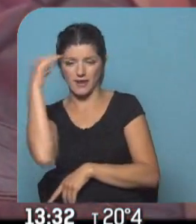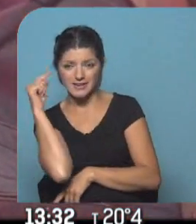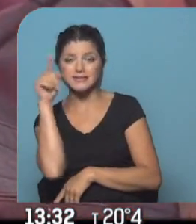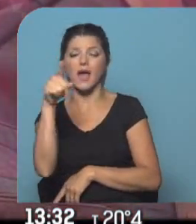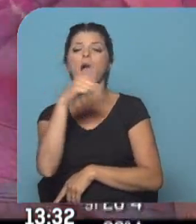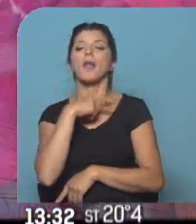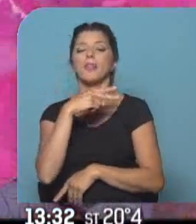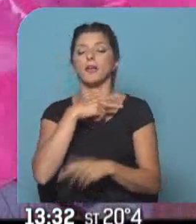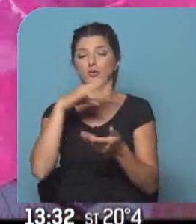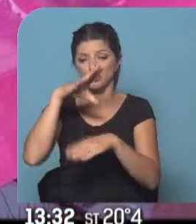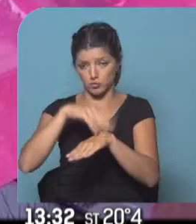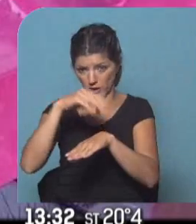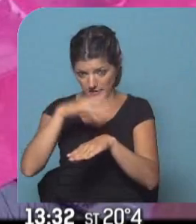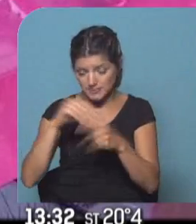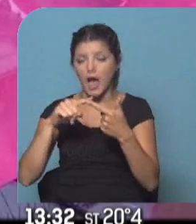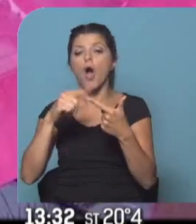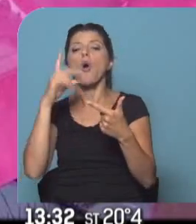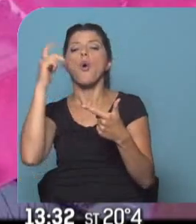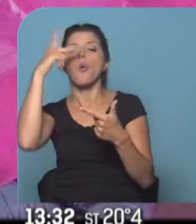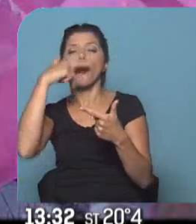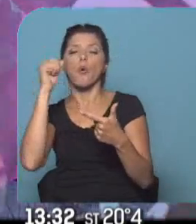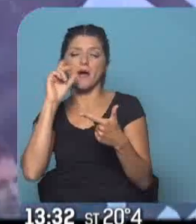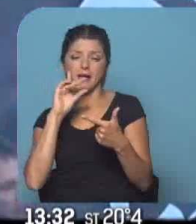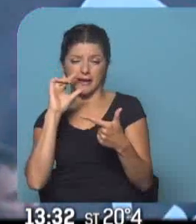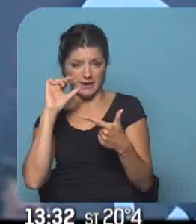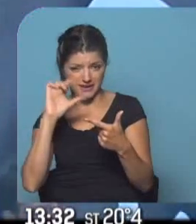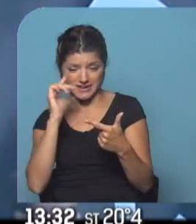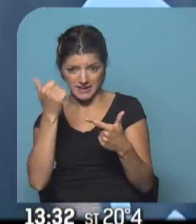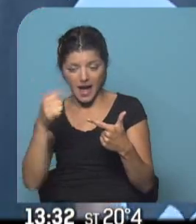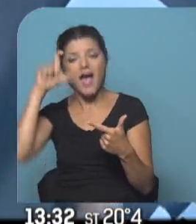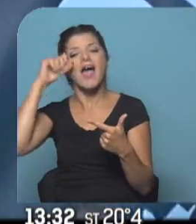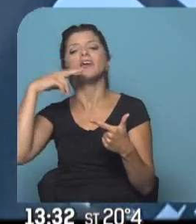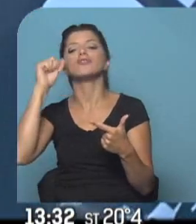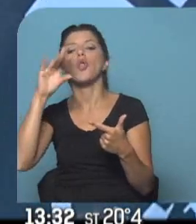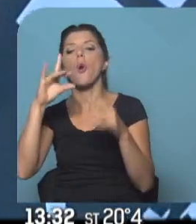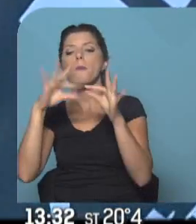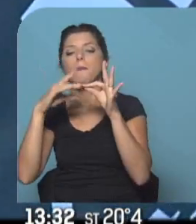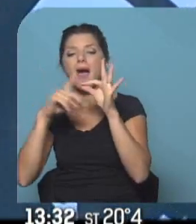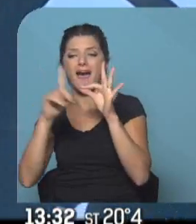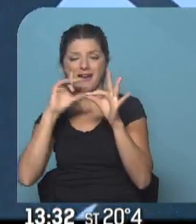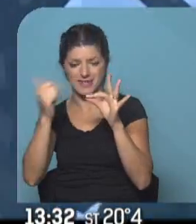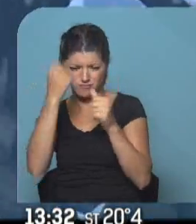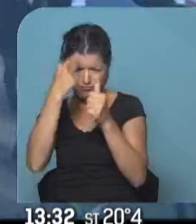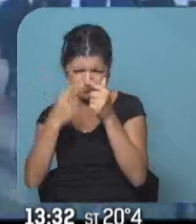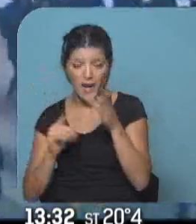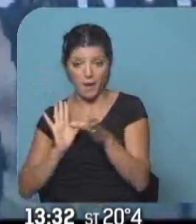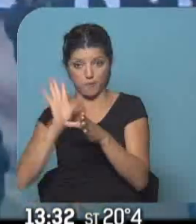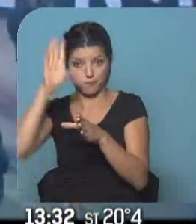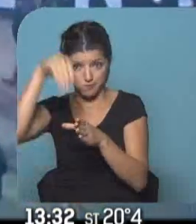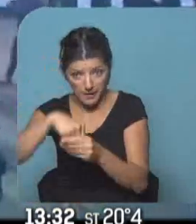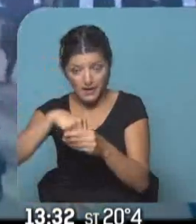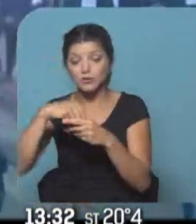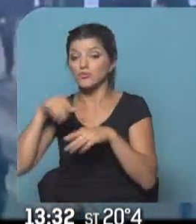Hungría, Eslovaquia y otros países europeos, convirtiéndose en el acontecimiento más grande de este tipo en el